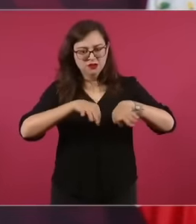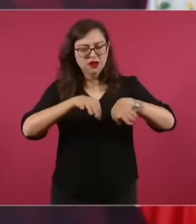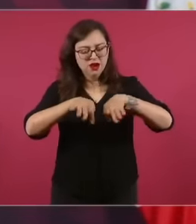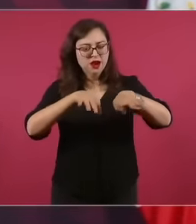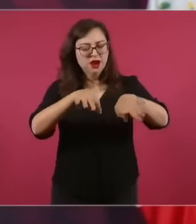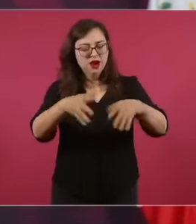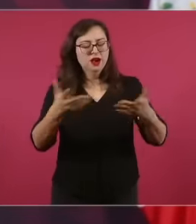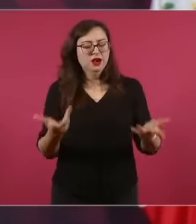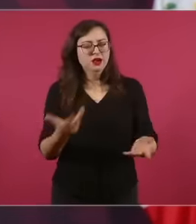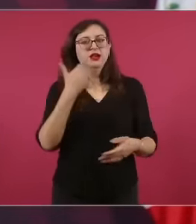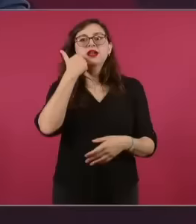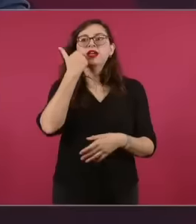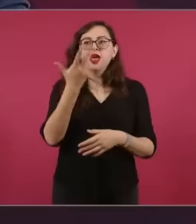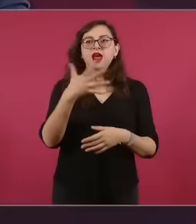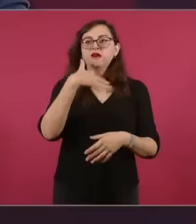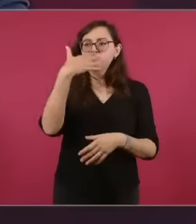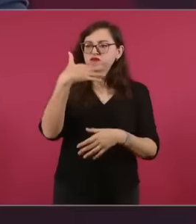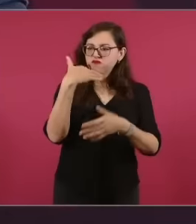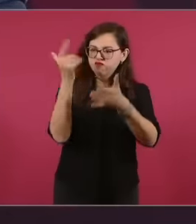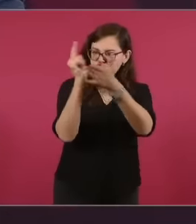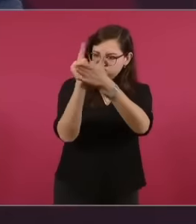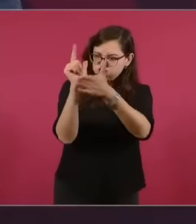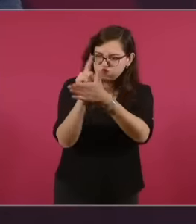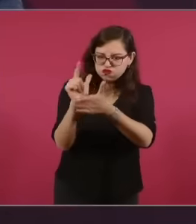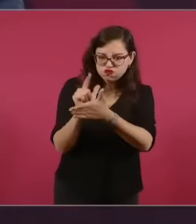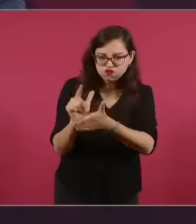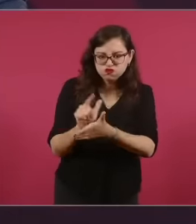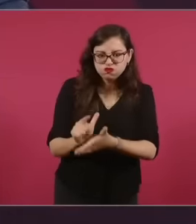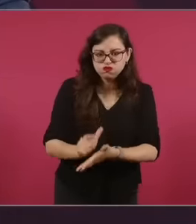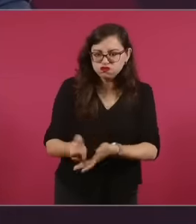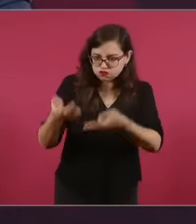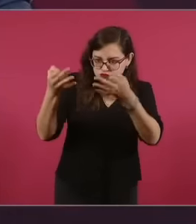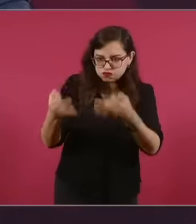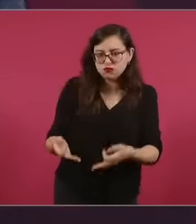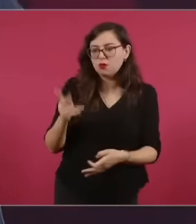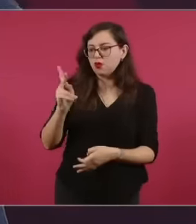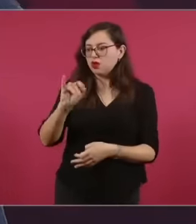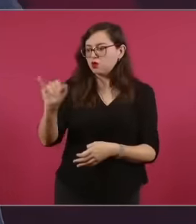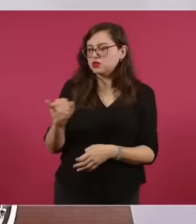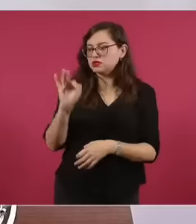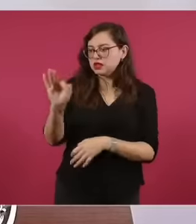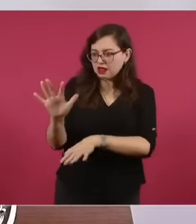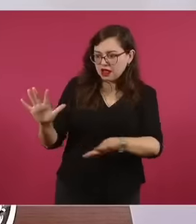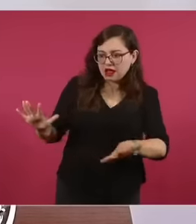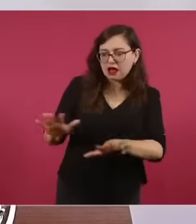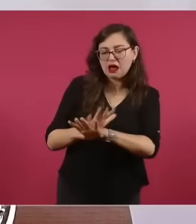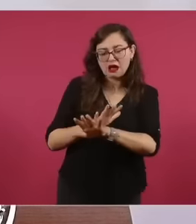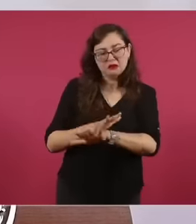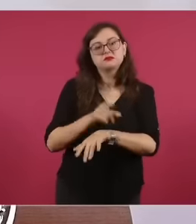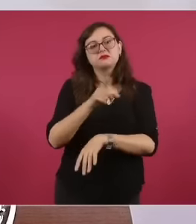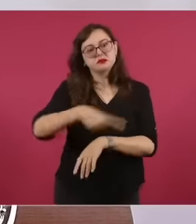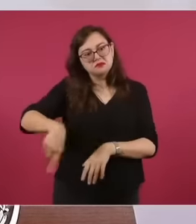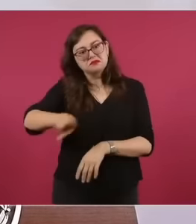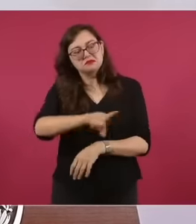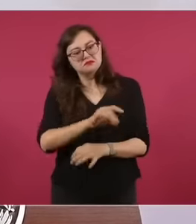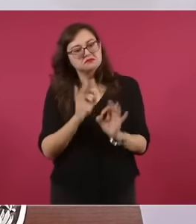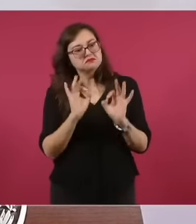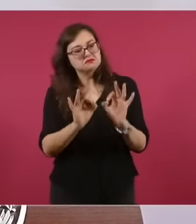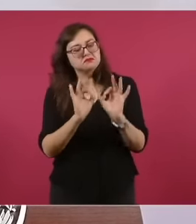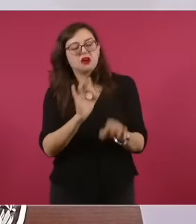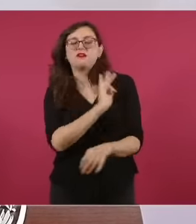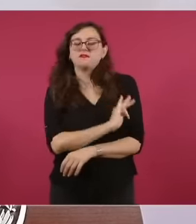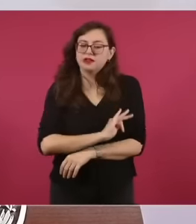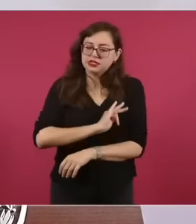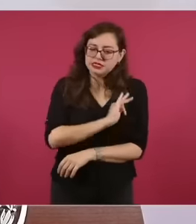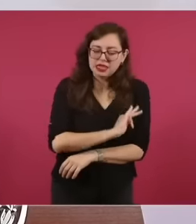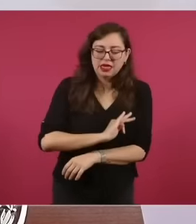limpiar de corrupción el Poder Judicial y que no se olvide